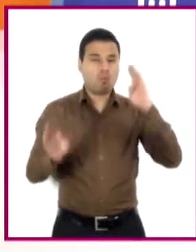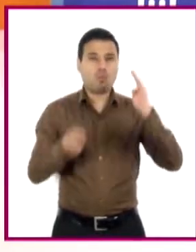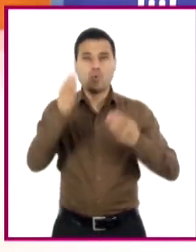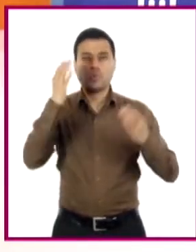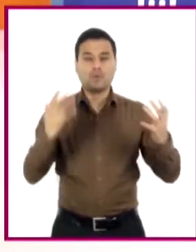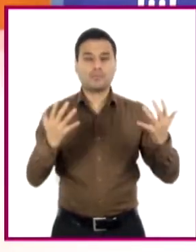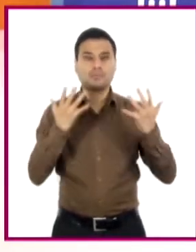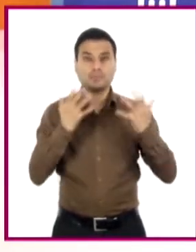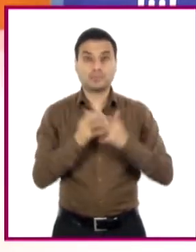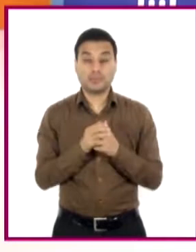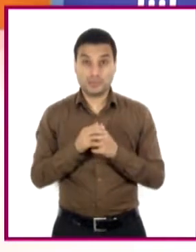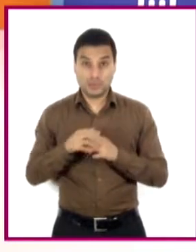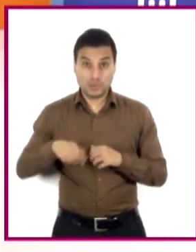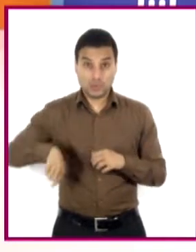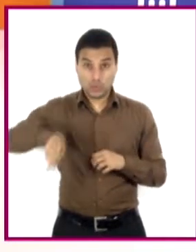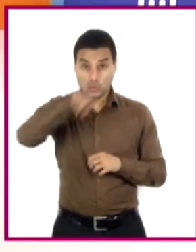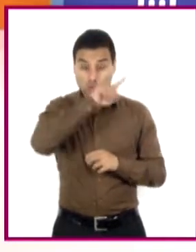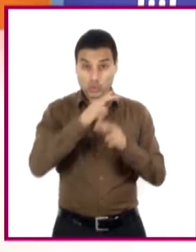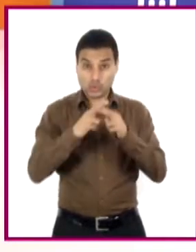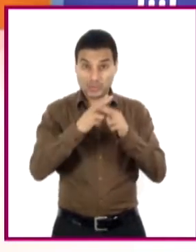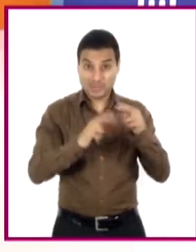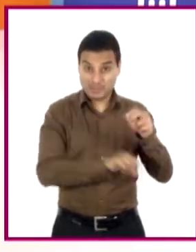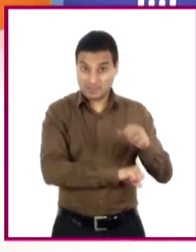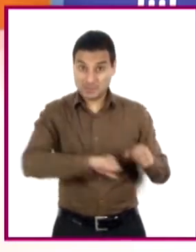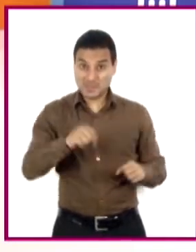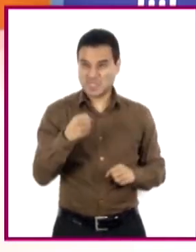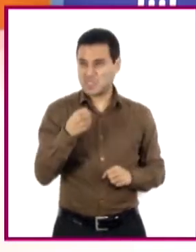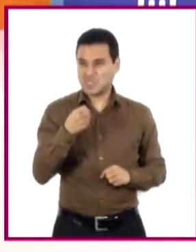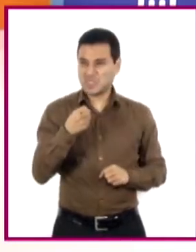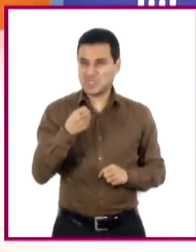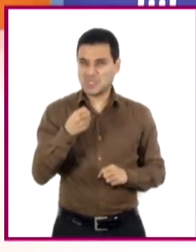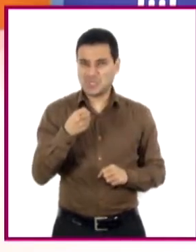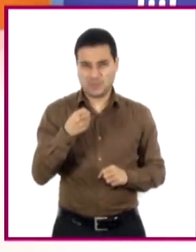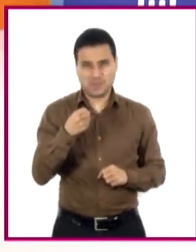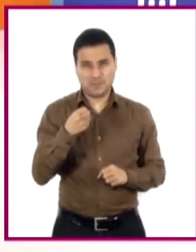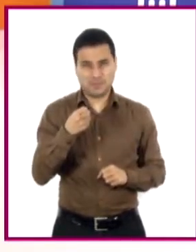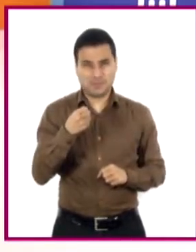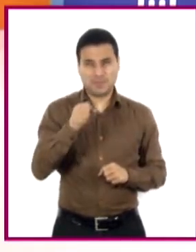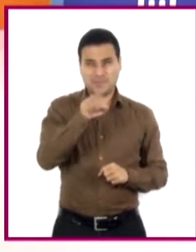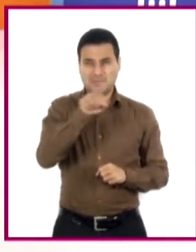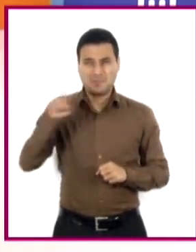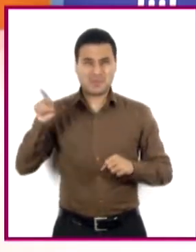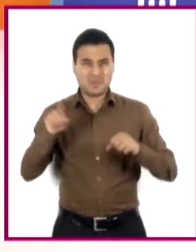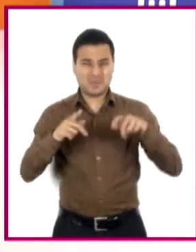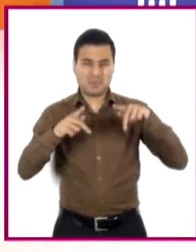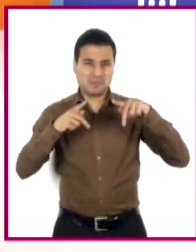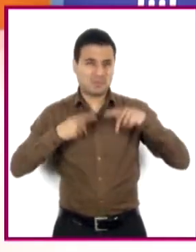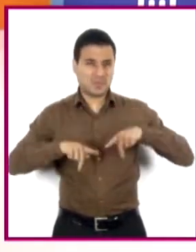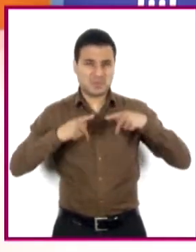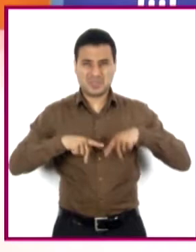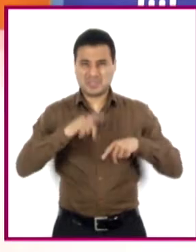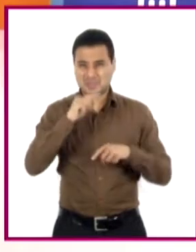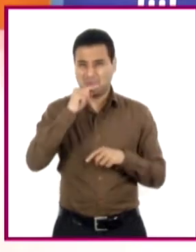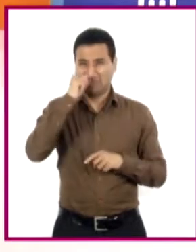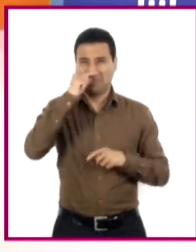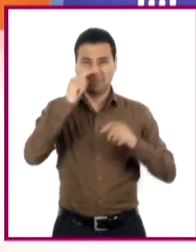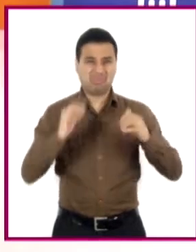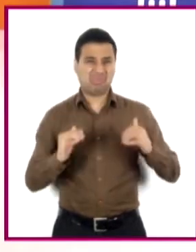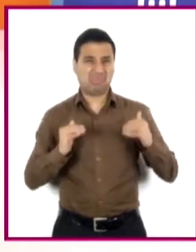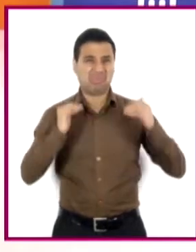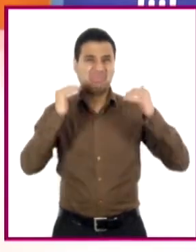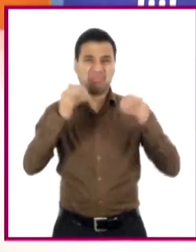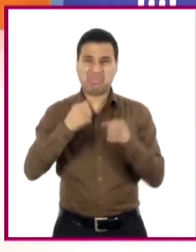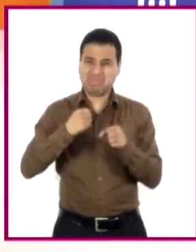nunca hubiéramos desenvainado la espada contra estos hombres, cuya soberbia y despotismo hemos sufrido con la